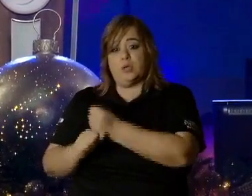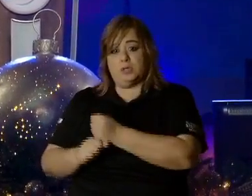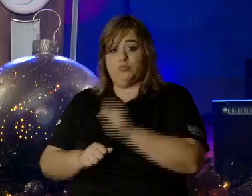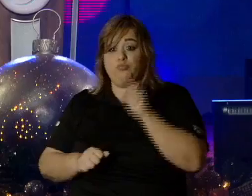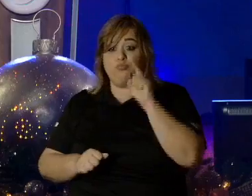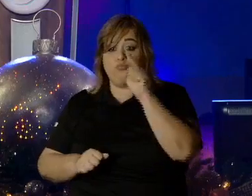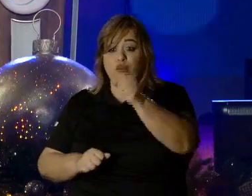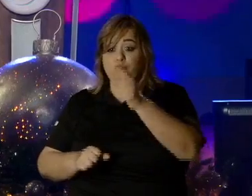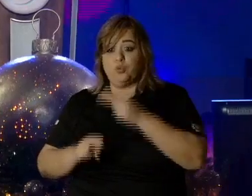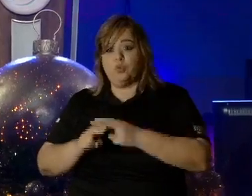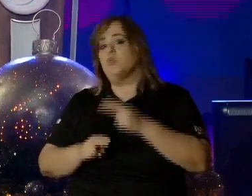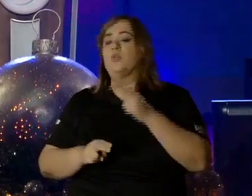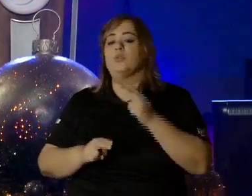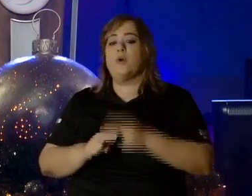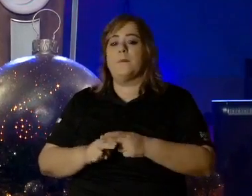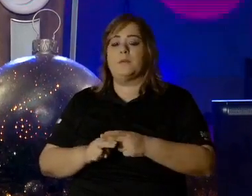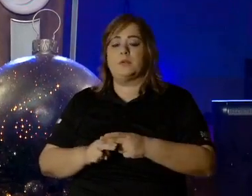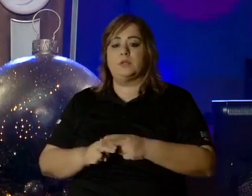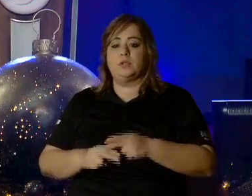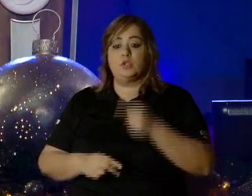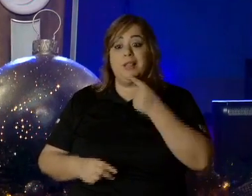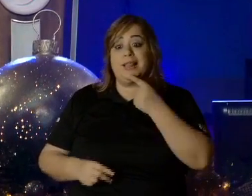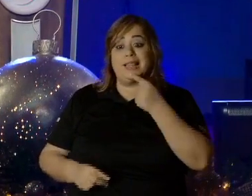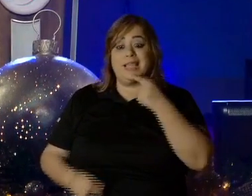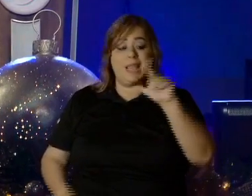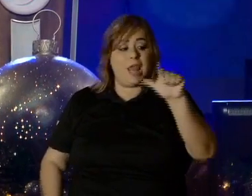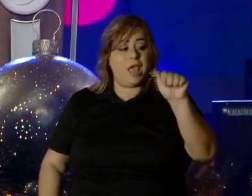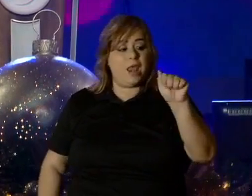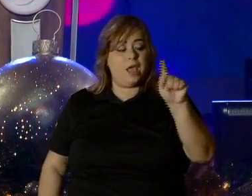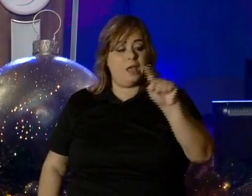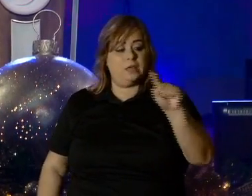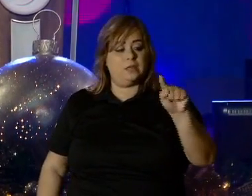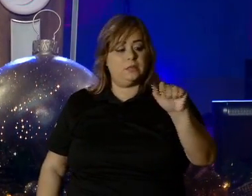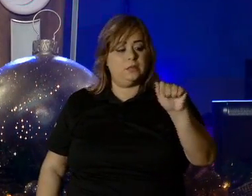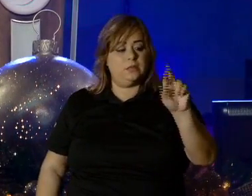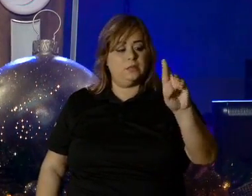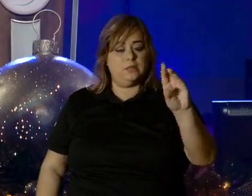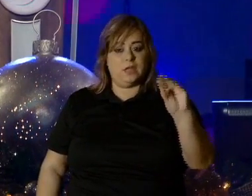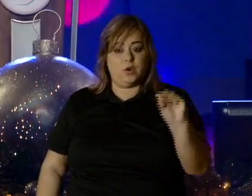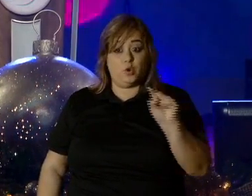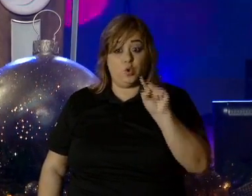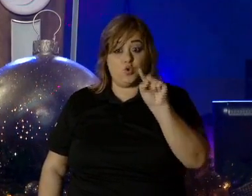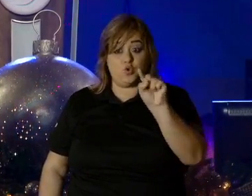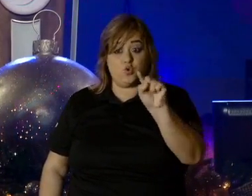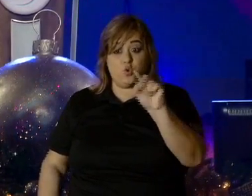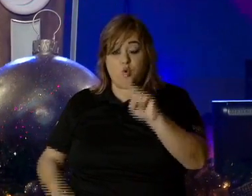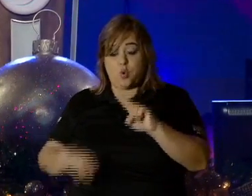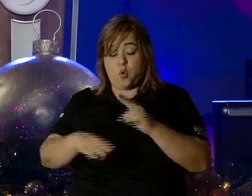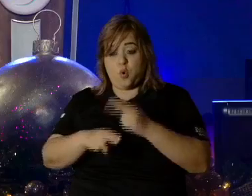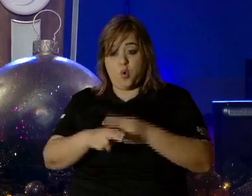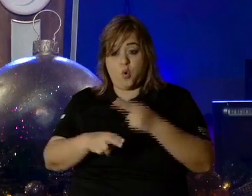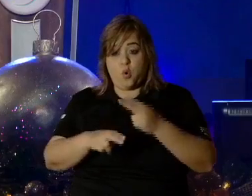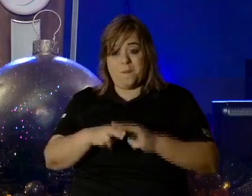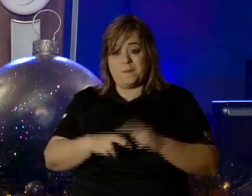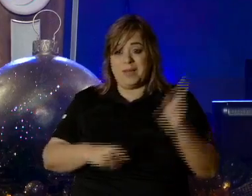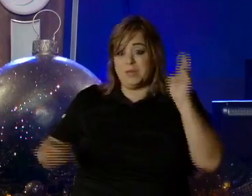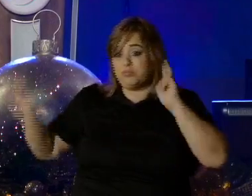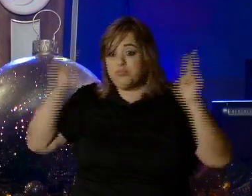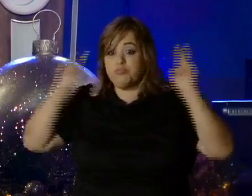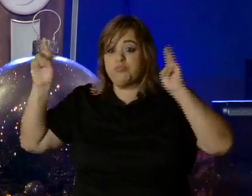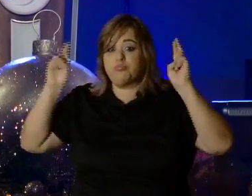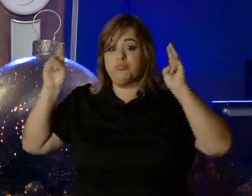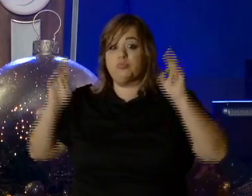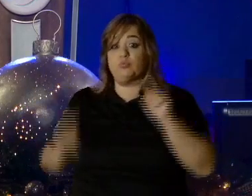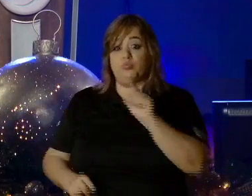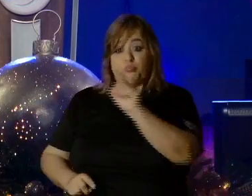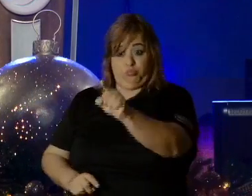nombre, yo voy a decir Lázaro, pero es tu nombre que está sonando, es tu nombre, es tu